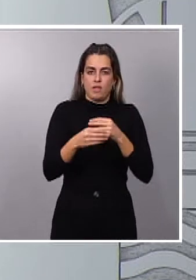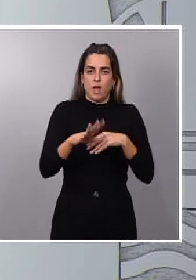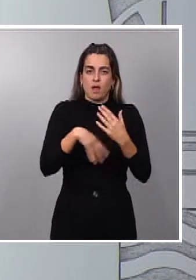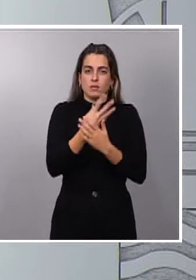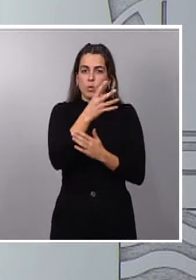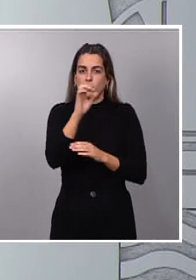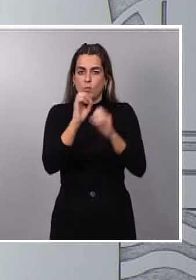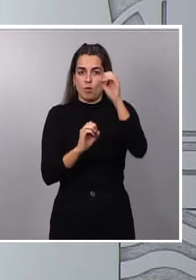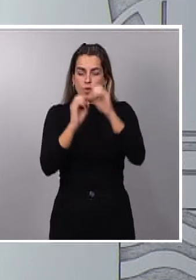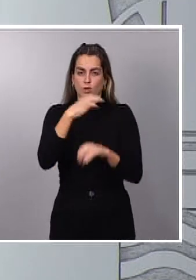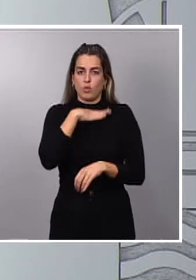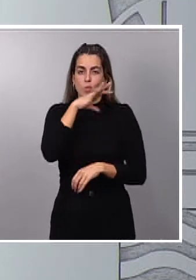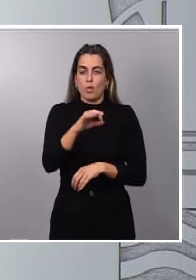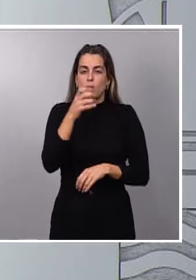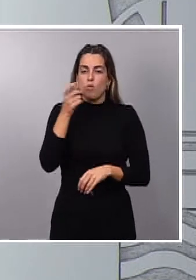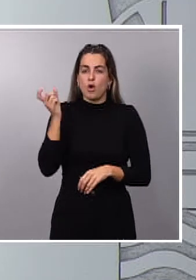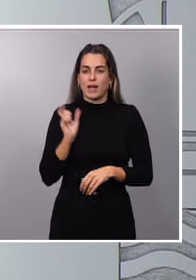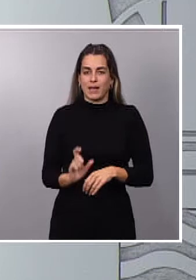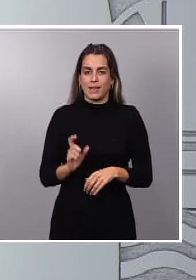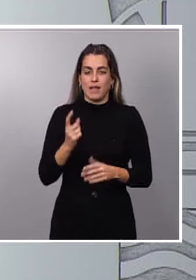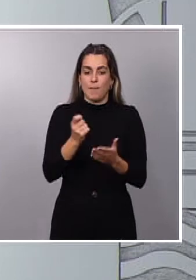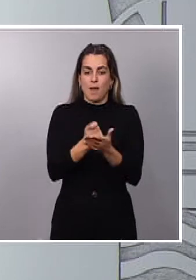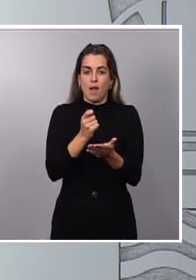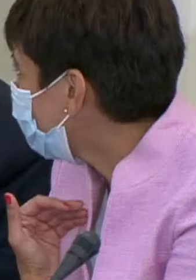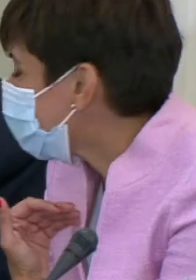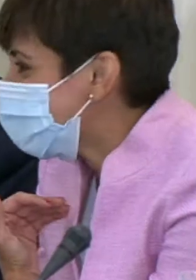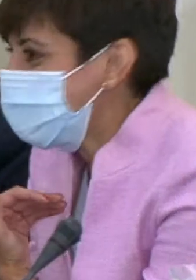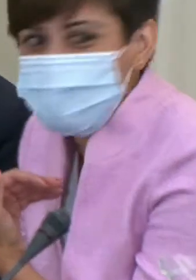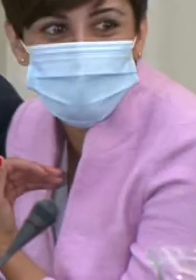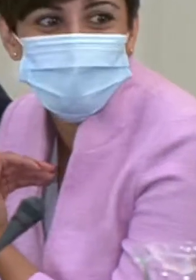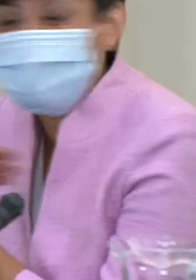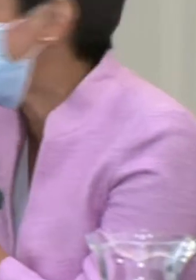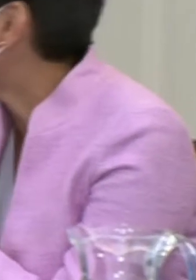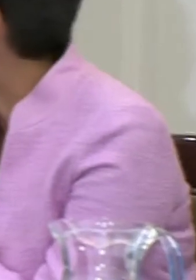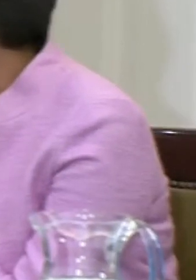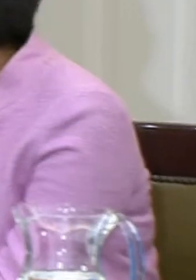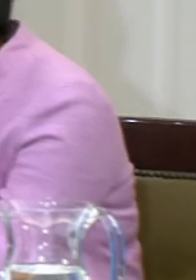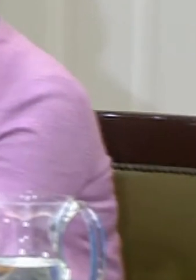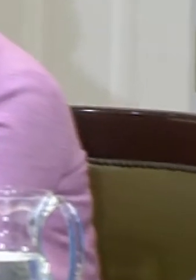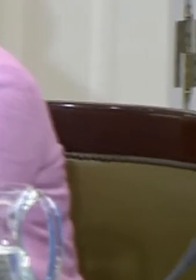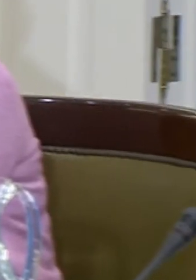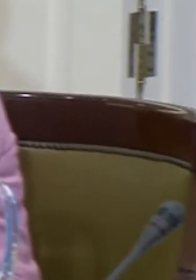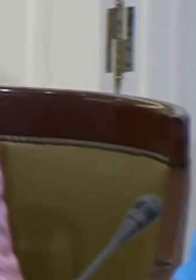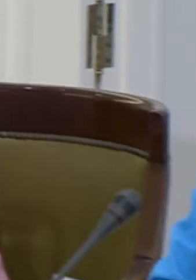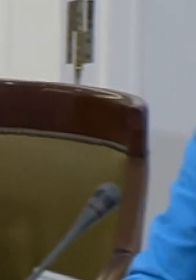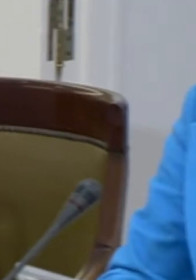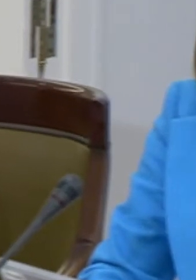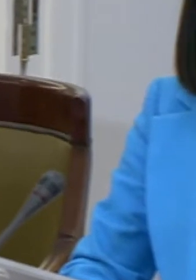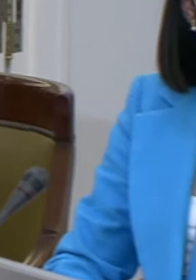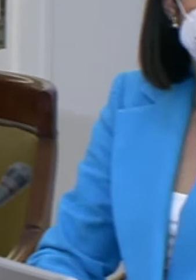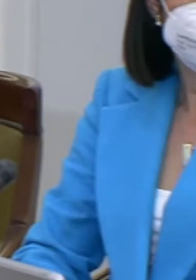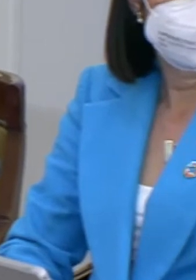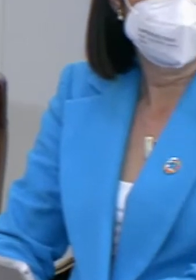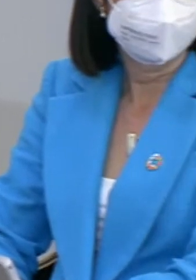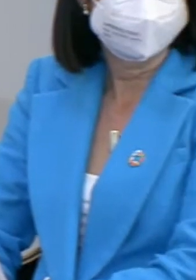de la renta del alquiler descontado el bono. En cuanto a esta ayuda hemos fijado